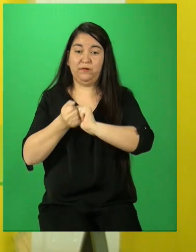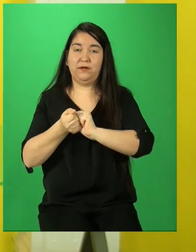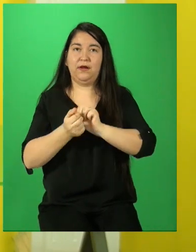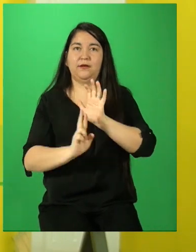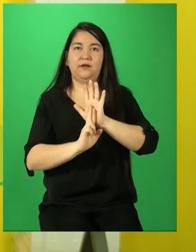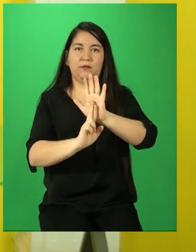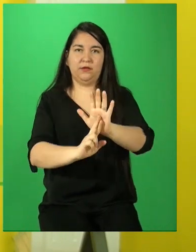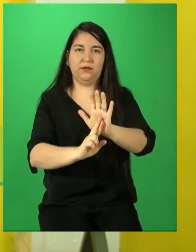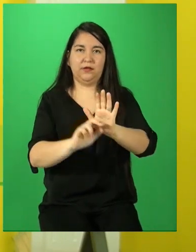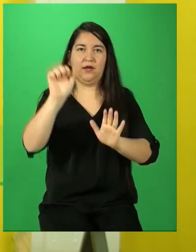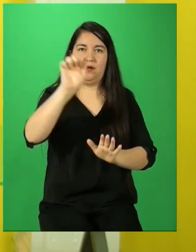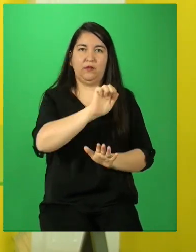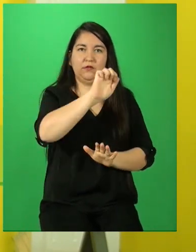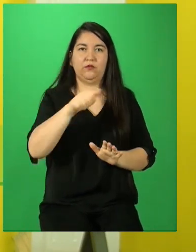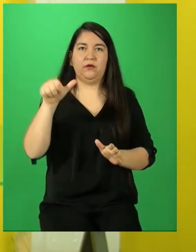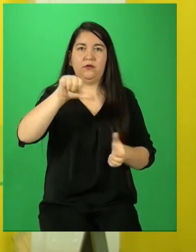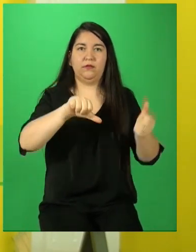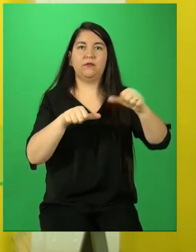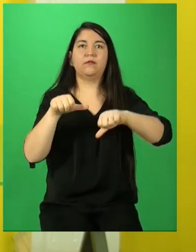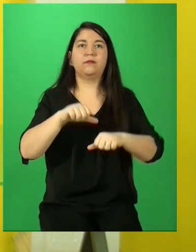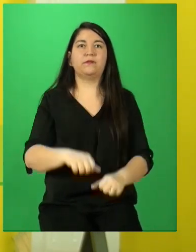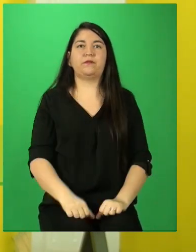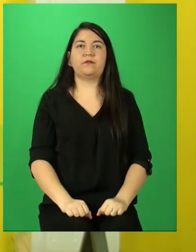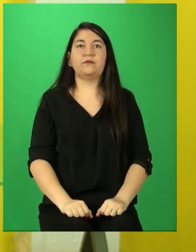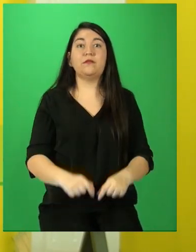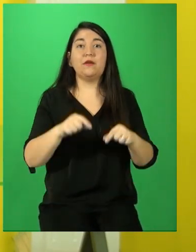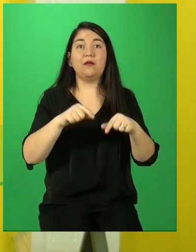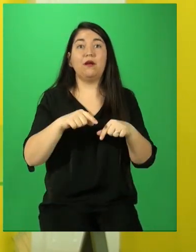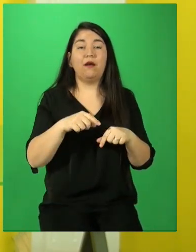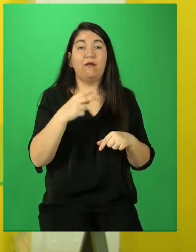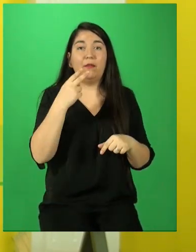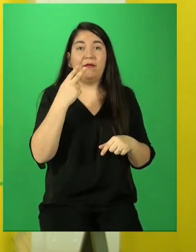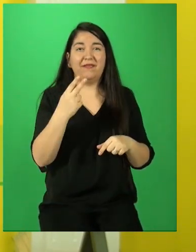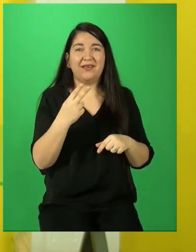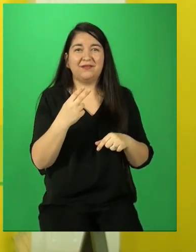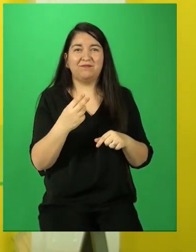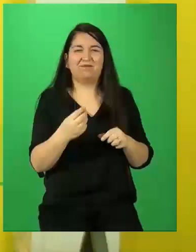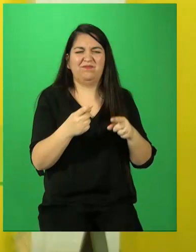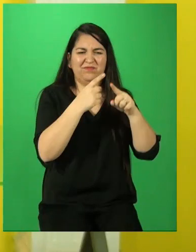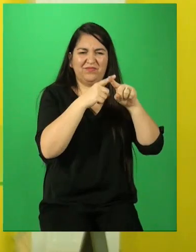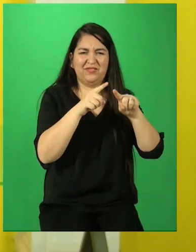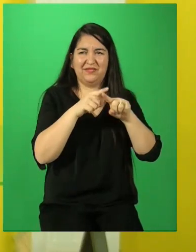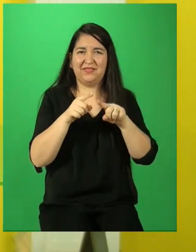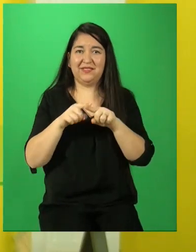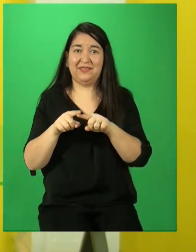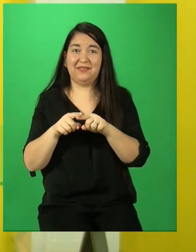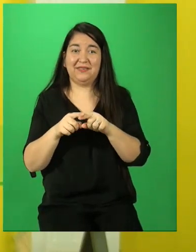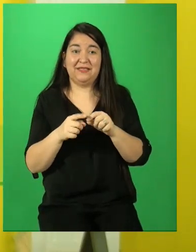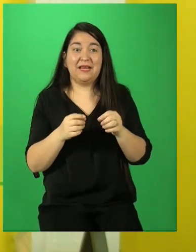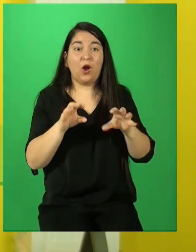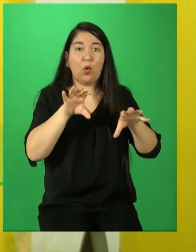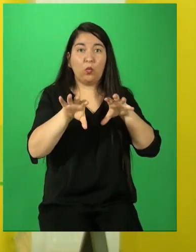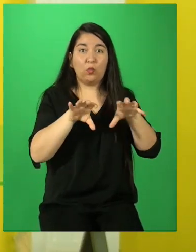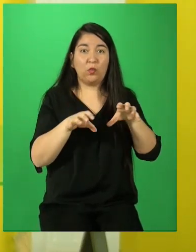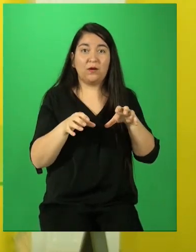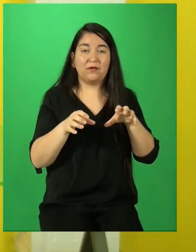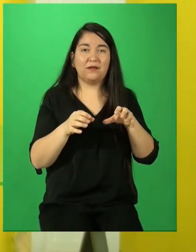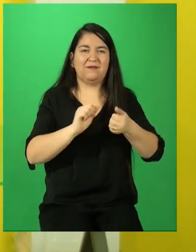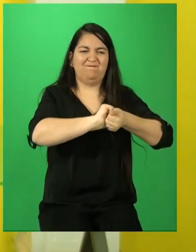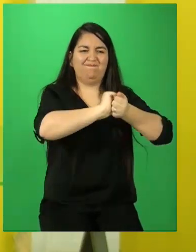a revisar a continuación todos los componentes que hay dentro de una reacción